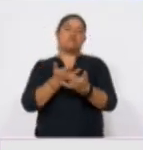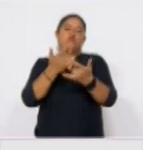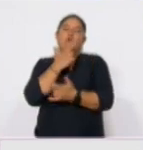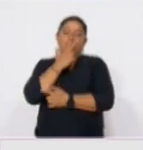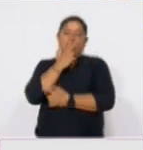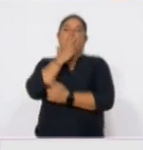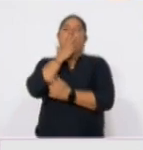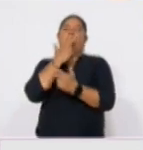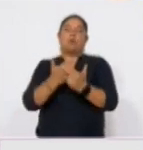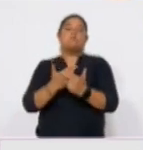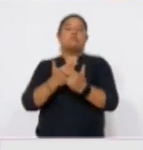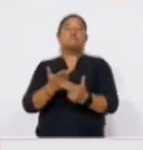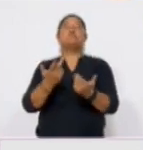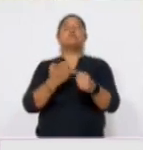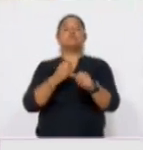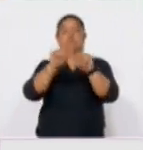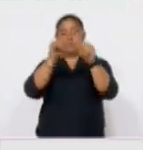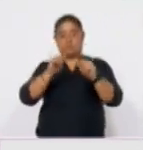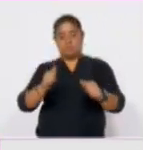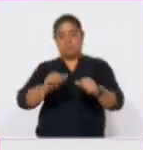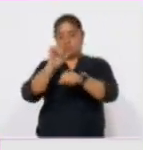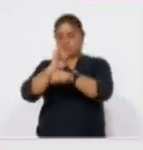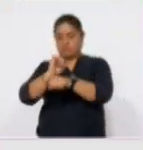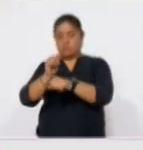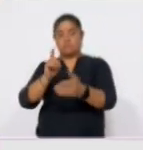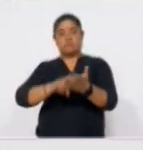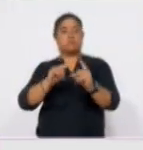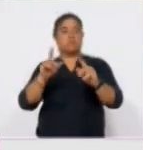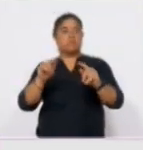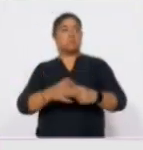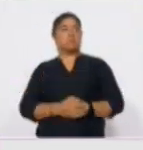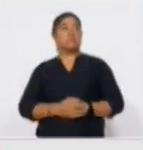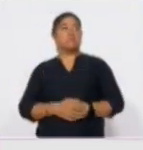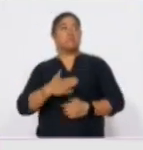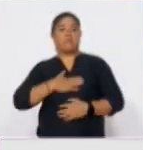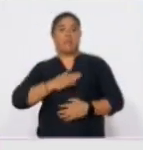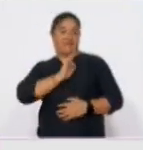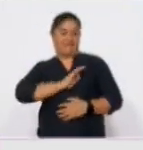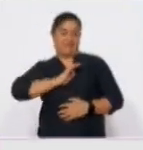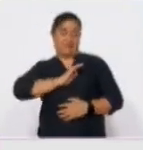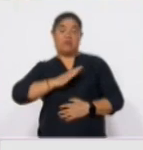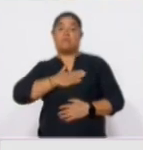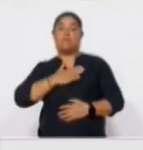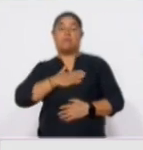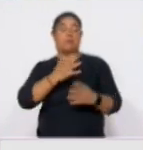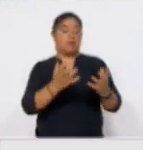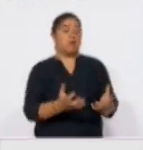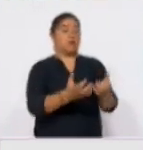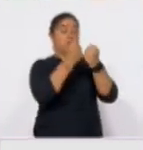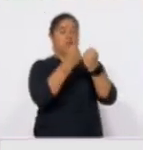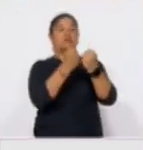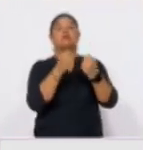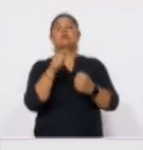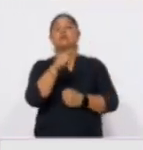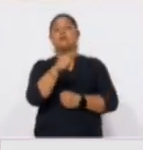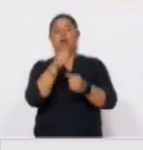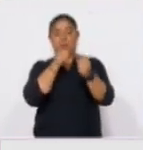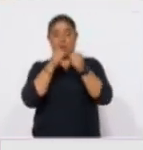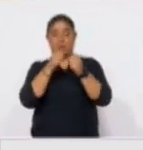artesanal y artística del Estado. Estoy feliz porque para nosotros la recuperación de los medios públicos